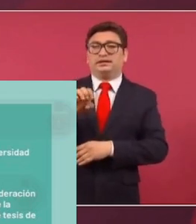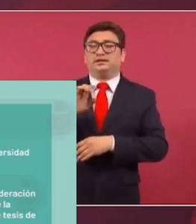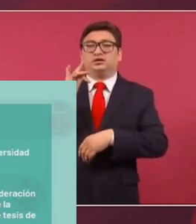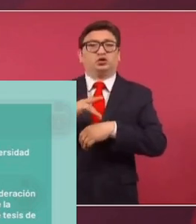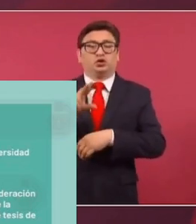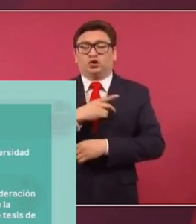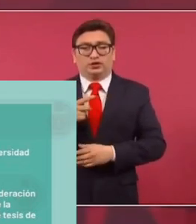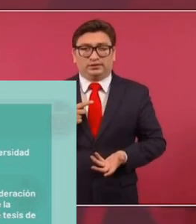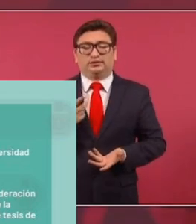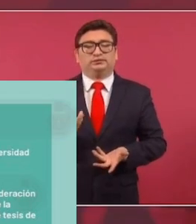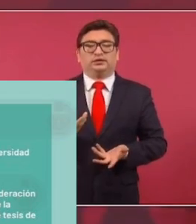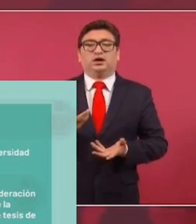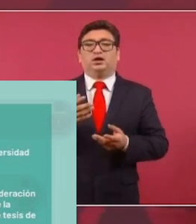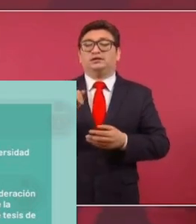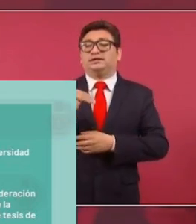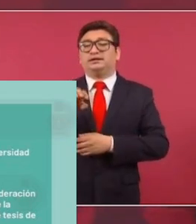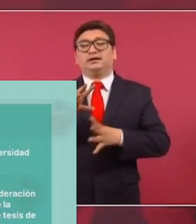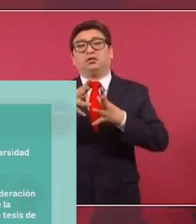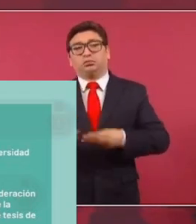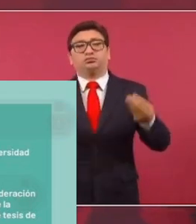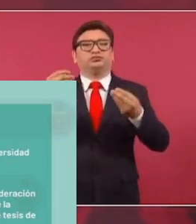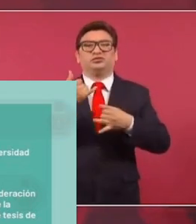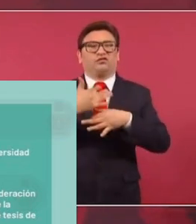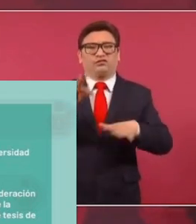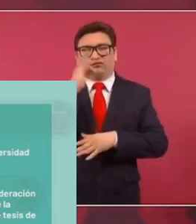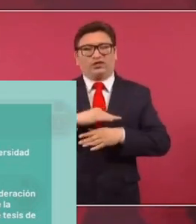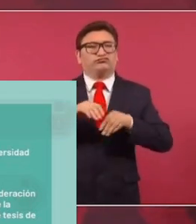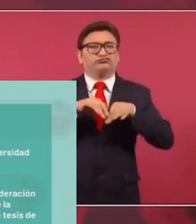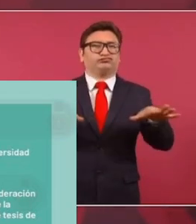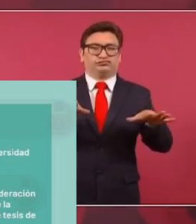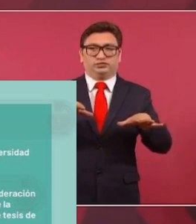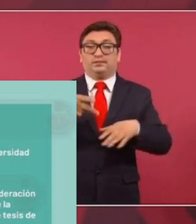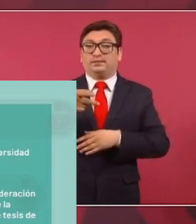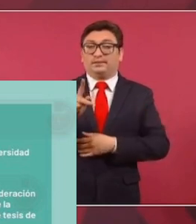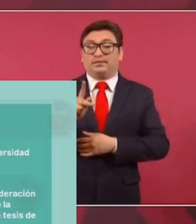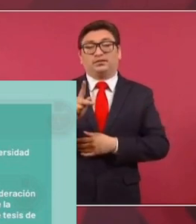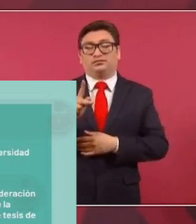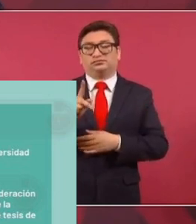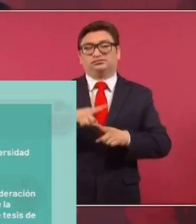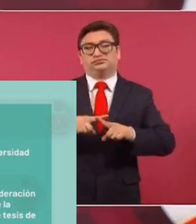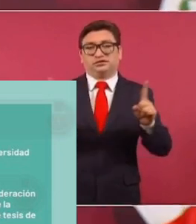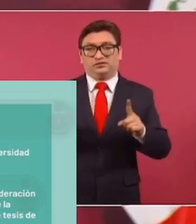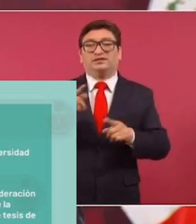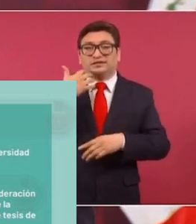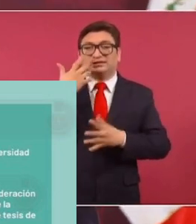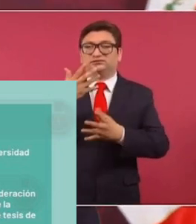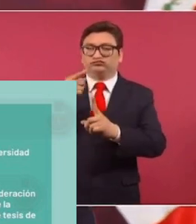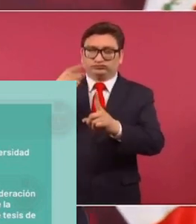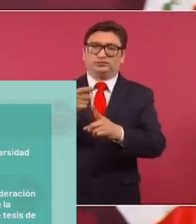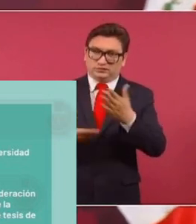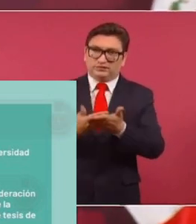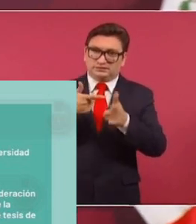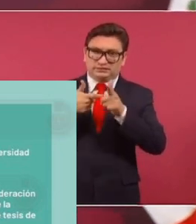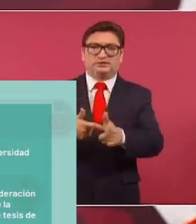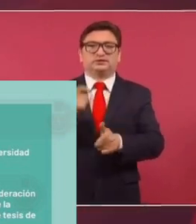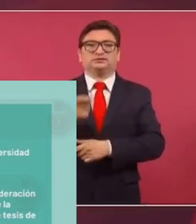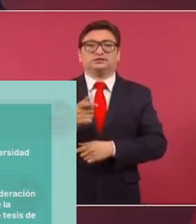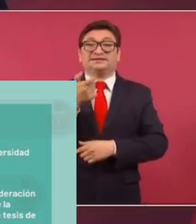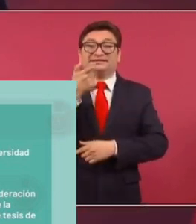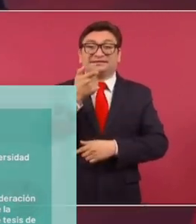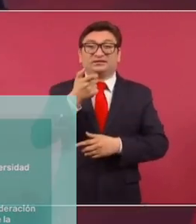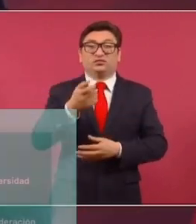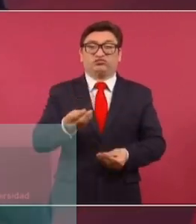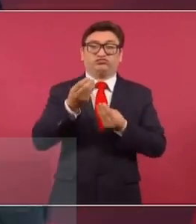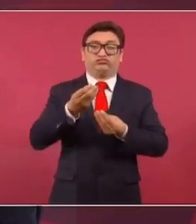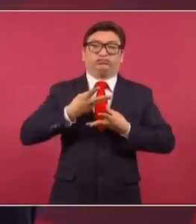tocaba, que iba a desaparecer el INE. Cuando lo que se buscaba y tiene que seguirse planteando es de que no se gaste tanto